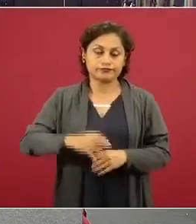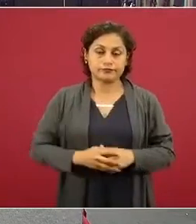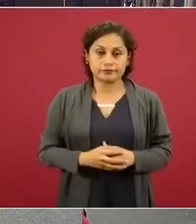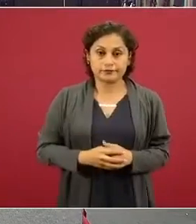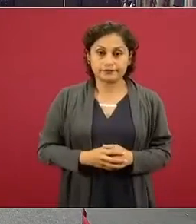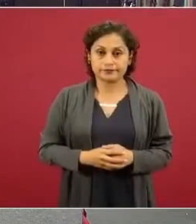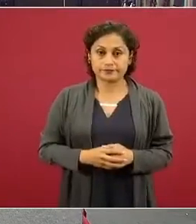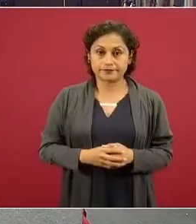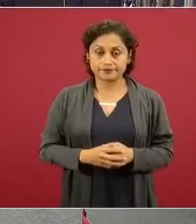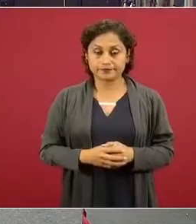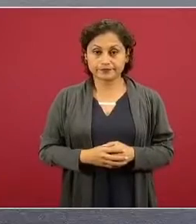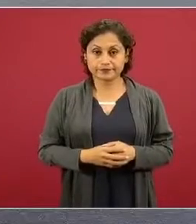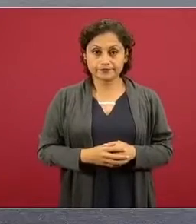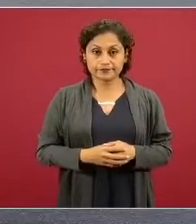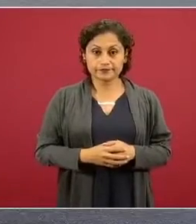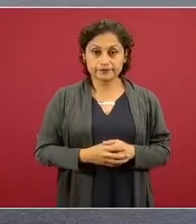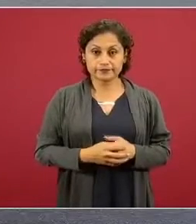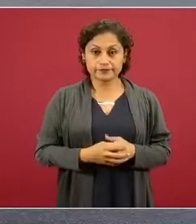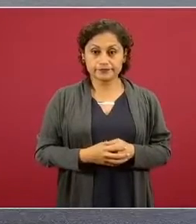Adelante.